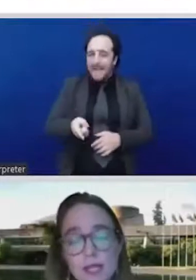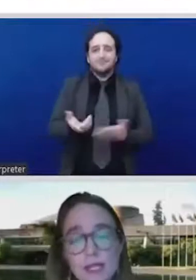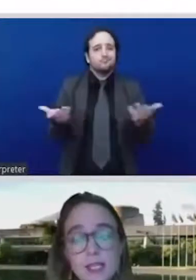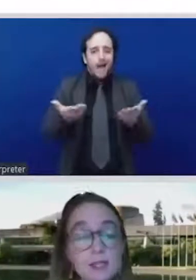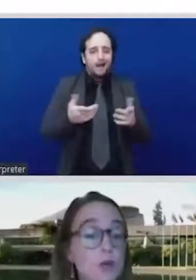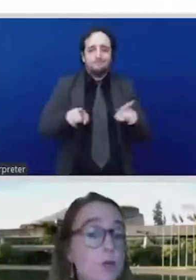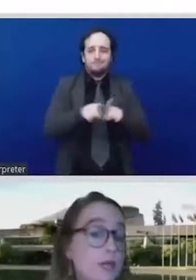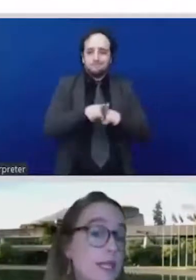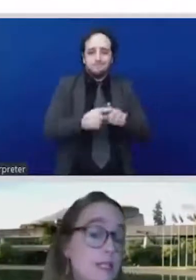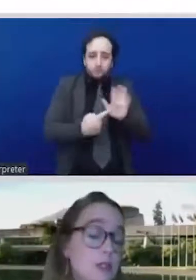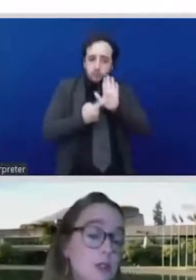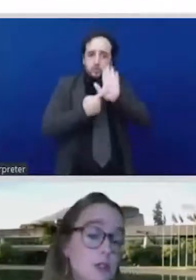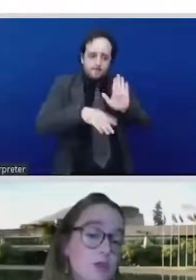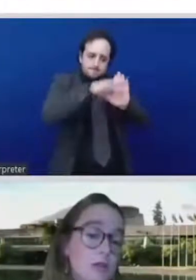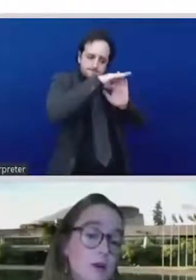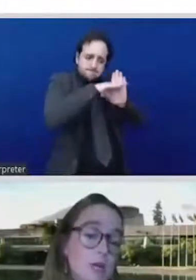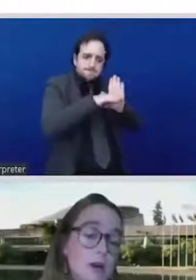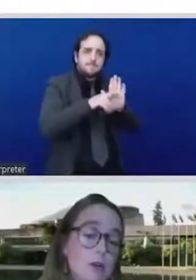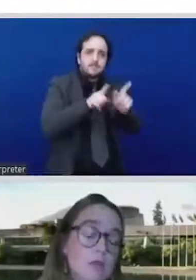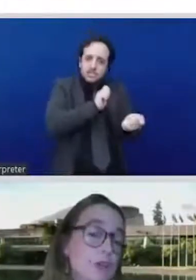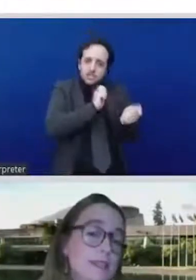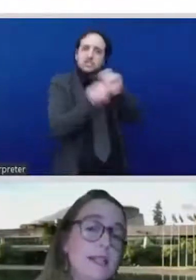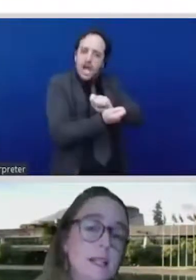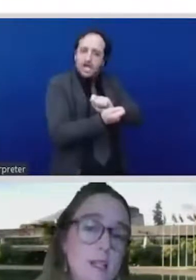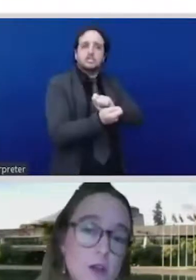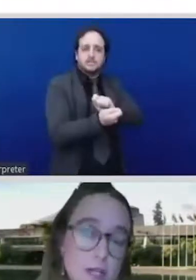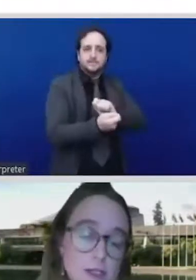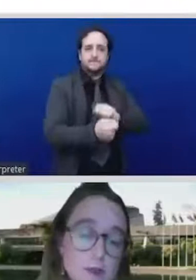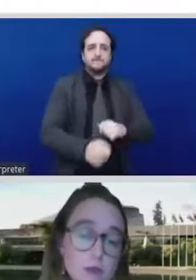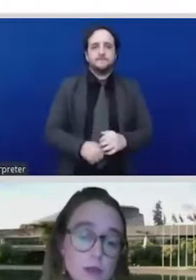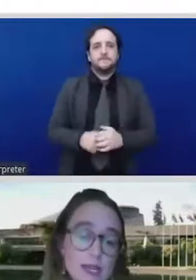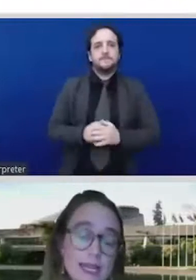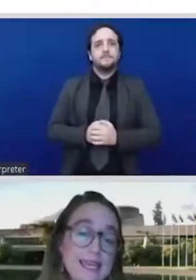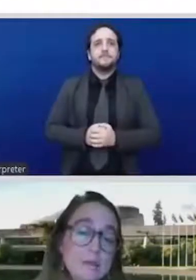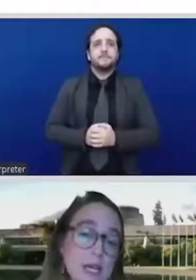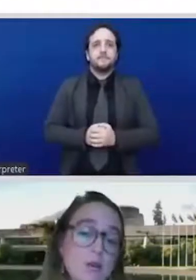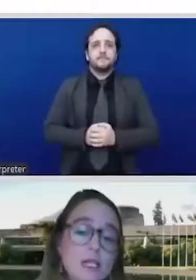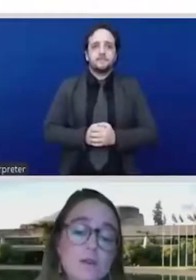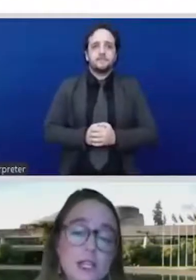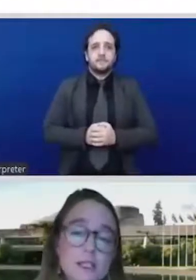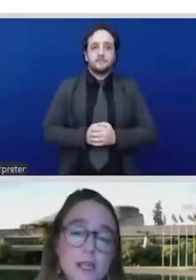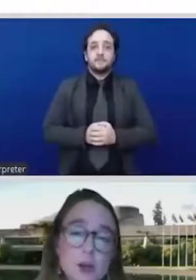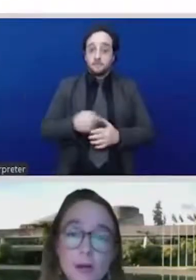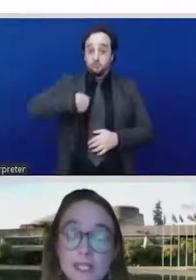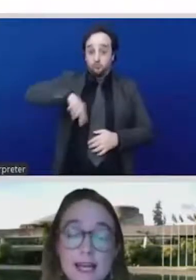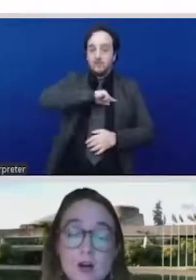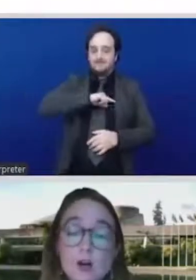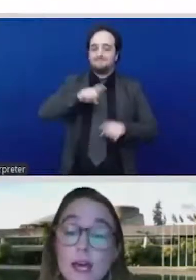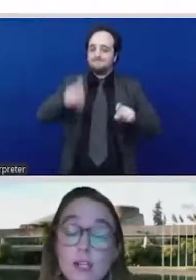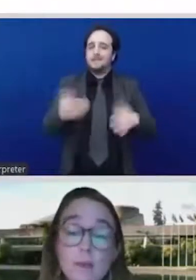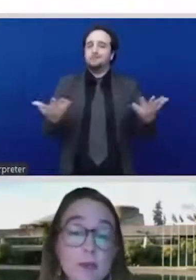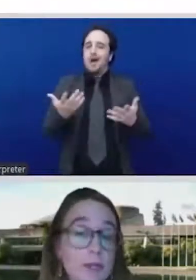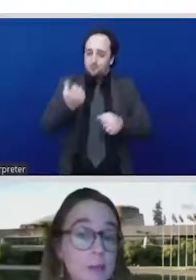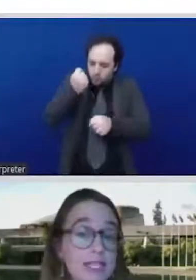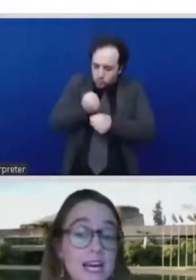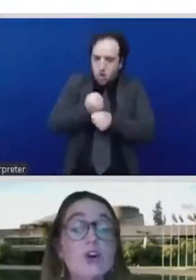Y es muy importante, y yo creo que esto es una contribución que tiene la región hacia el mundo, es que en el marco de esta conferencia, los países acordaron